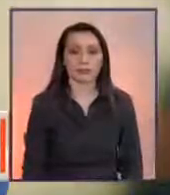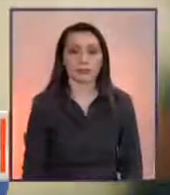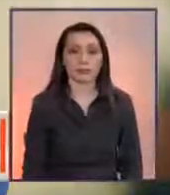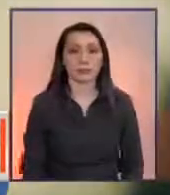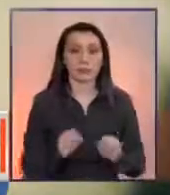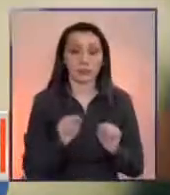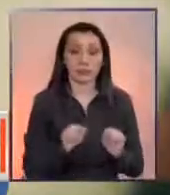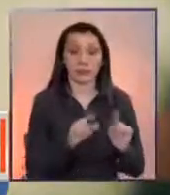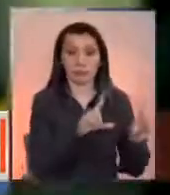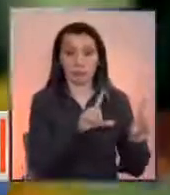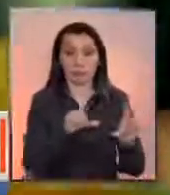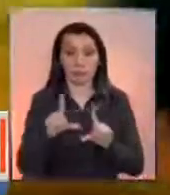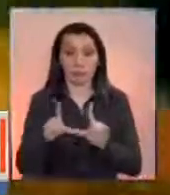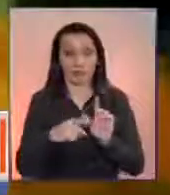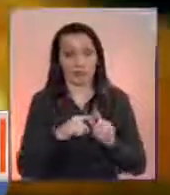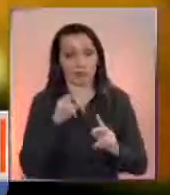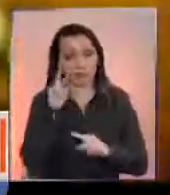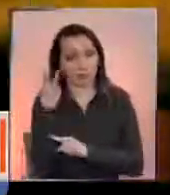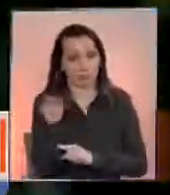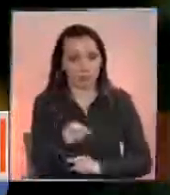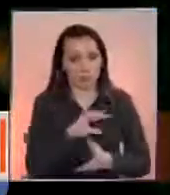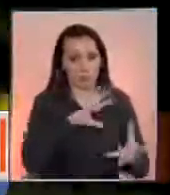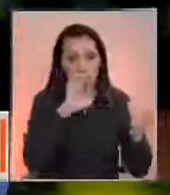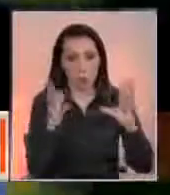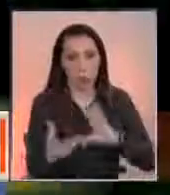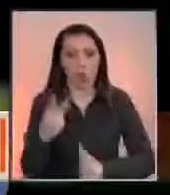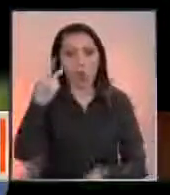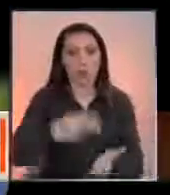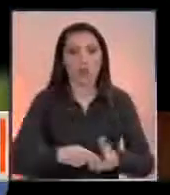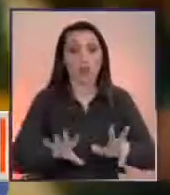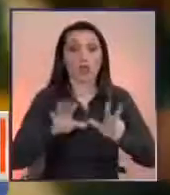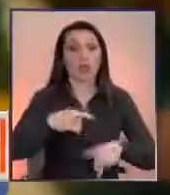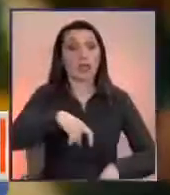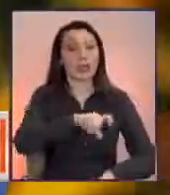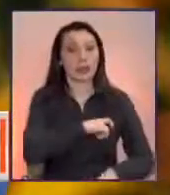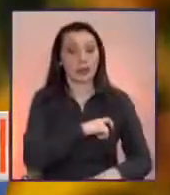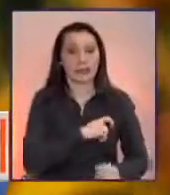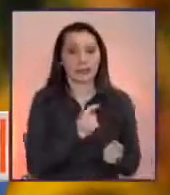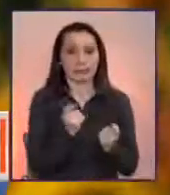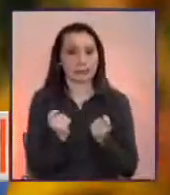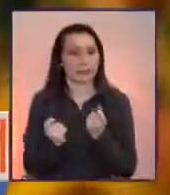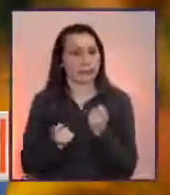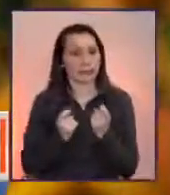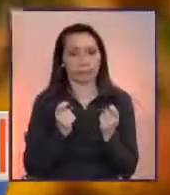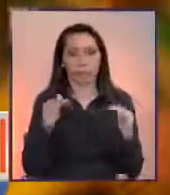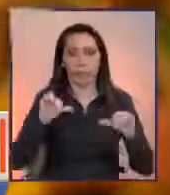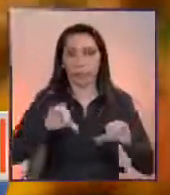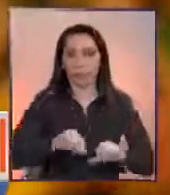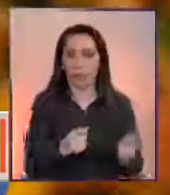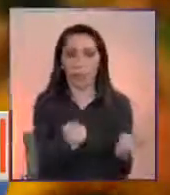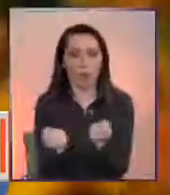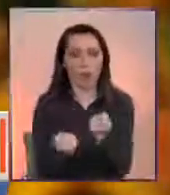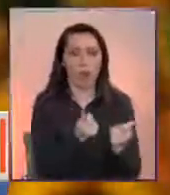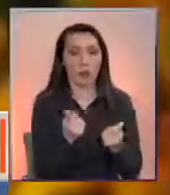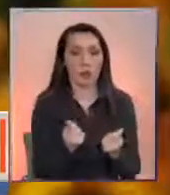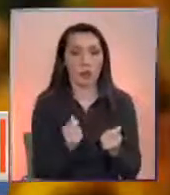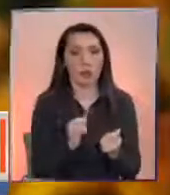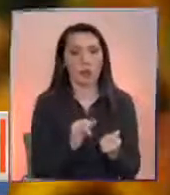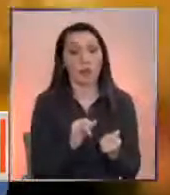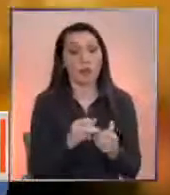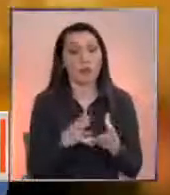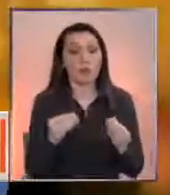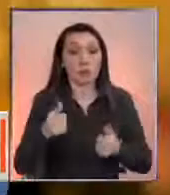Estas imágenes dieron la vuelta al mundo. En 2008 España comenzaba a enfrentar una importante crisis económica, la que empujó a